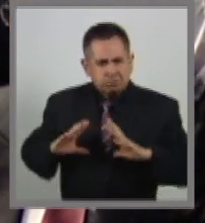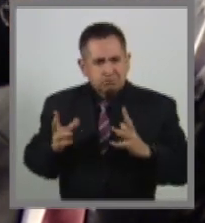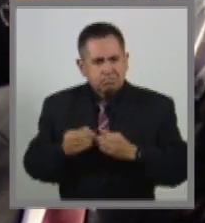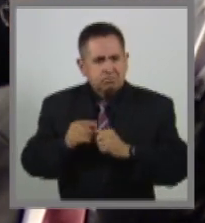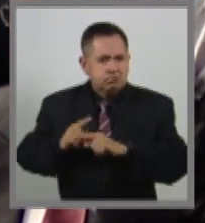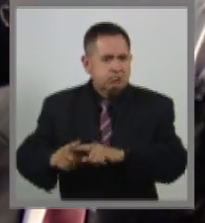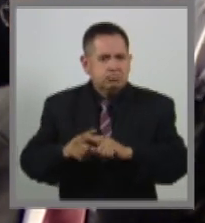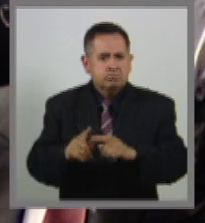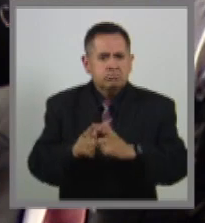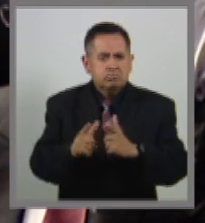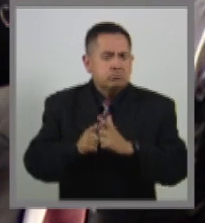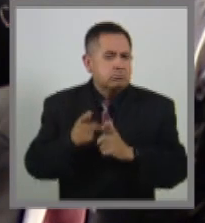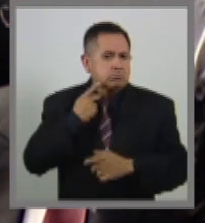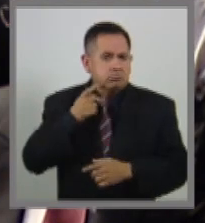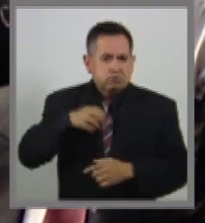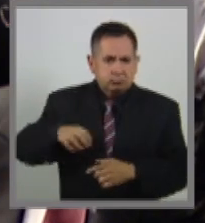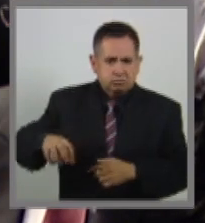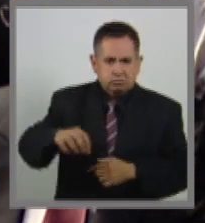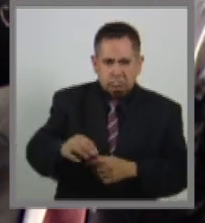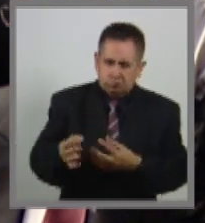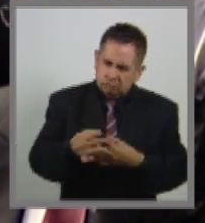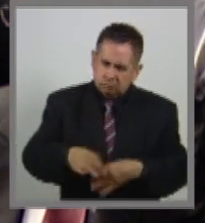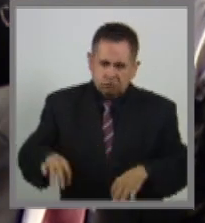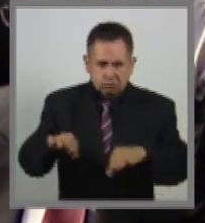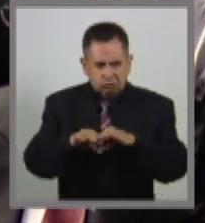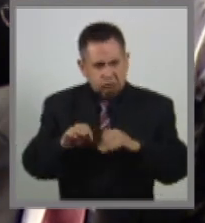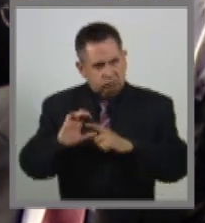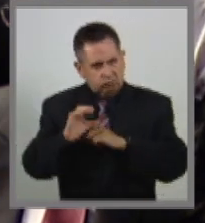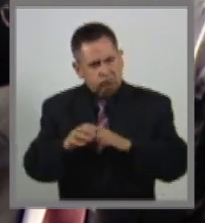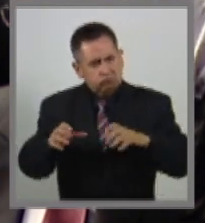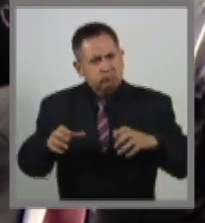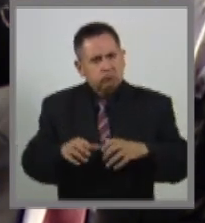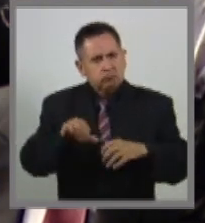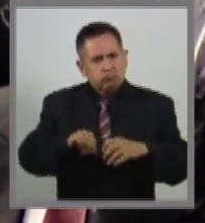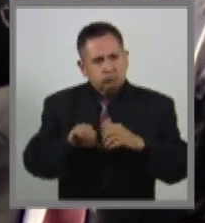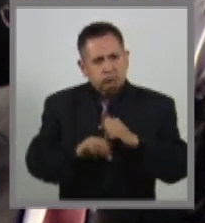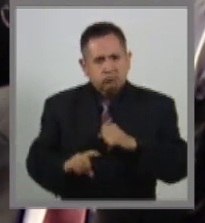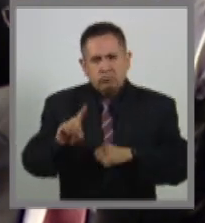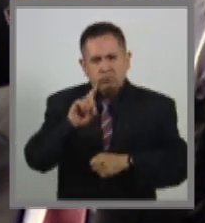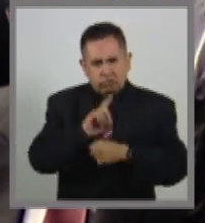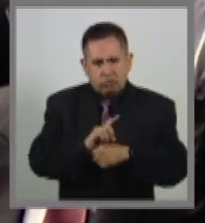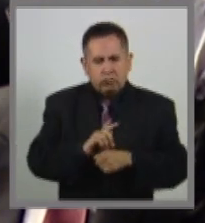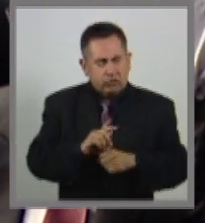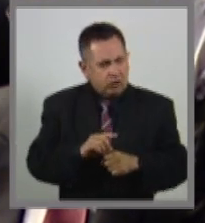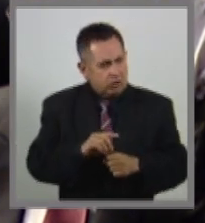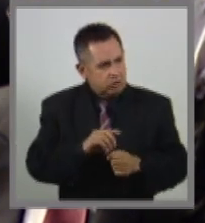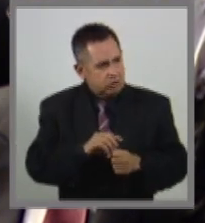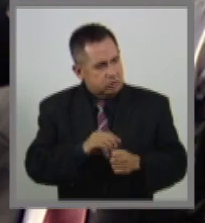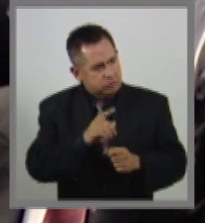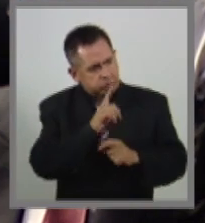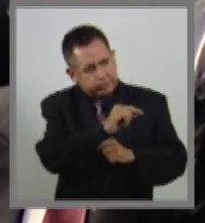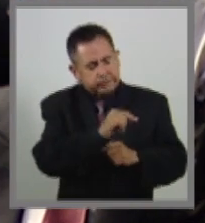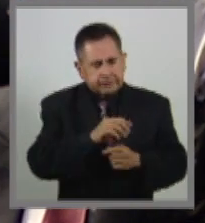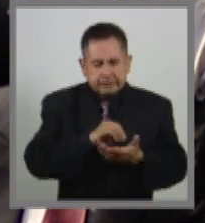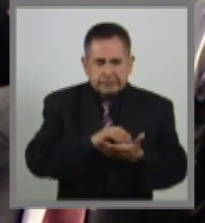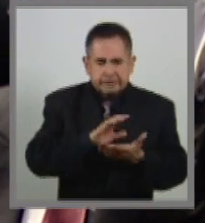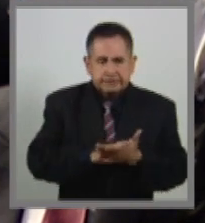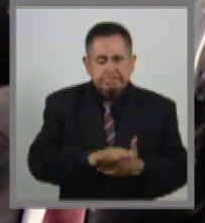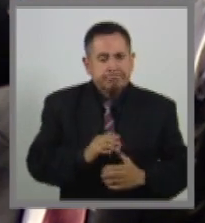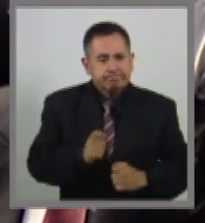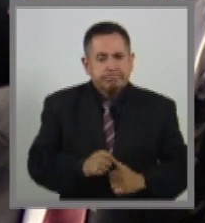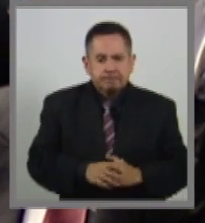los partidos en esta importantísima comisión que el día de hoy deja Cristina acéfala.